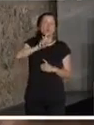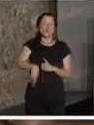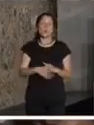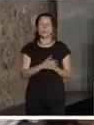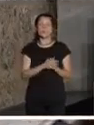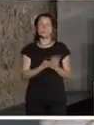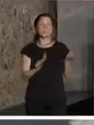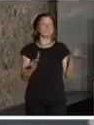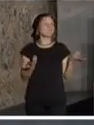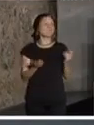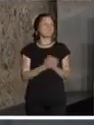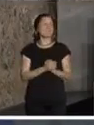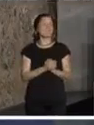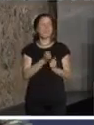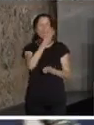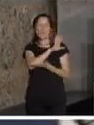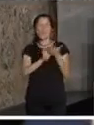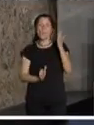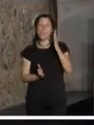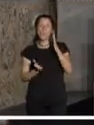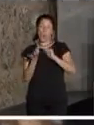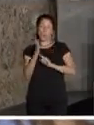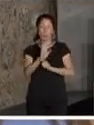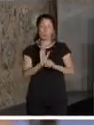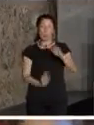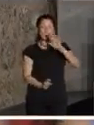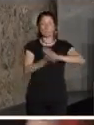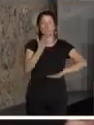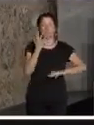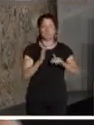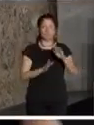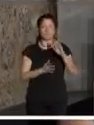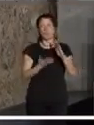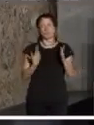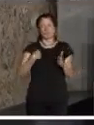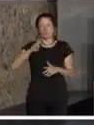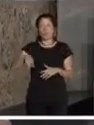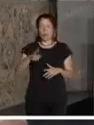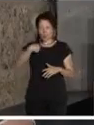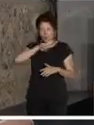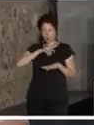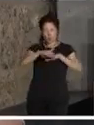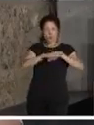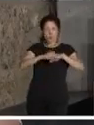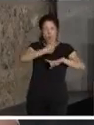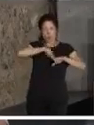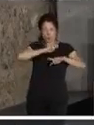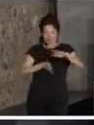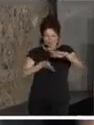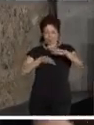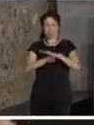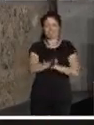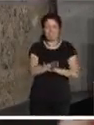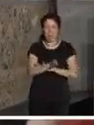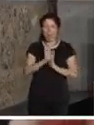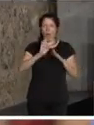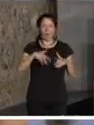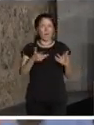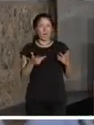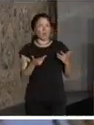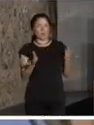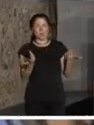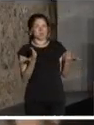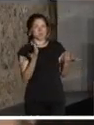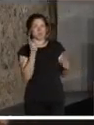adelante las propuestas y ha sido exclusivamente nuestra entrada en el gobierno de España lo que les ha obligado